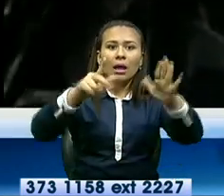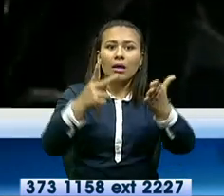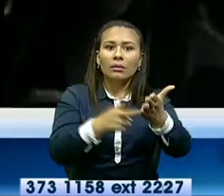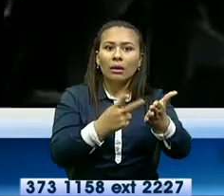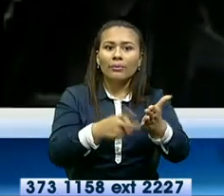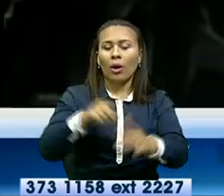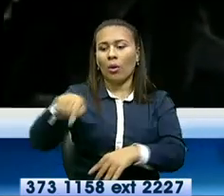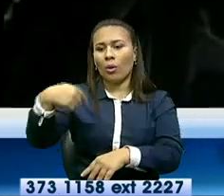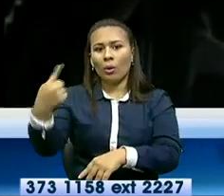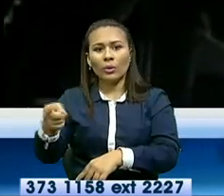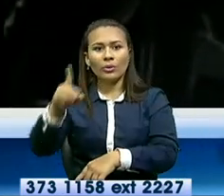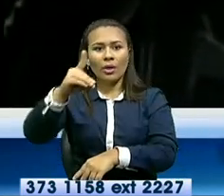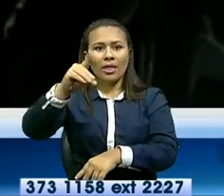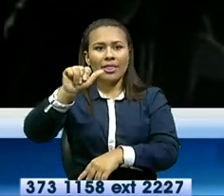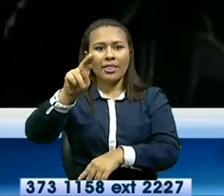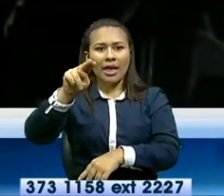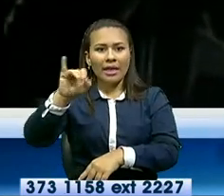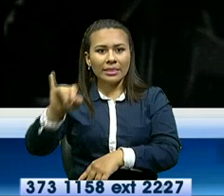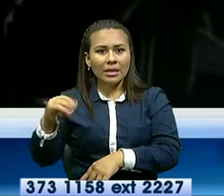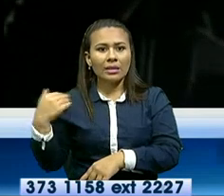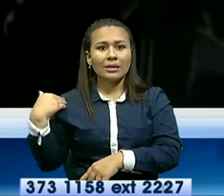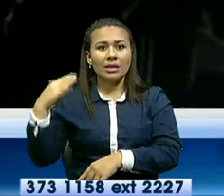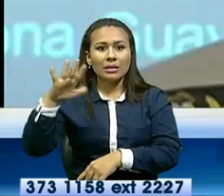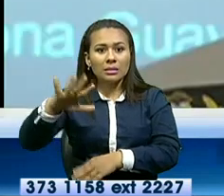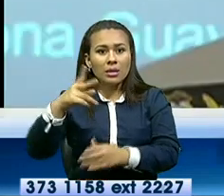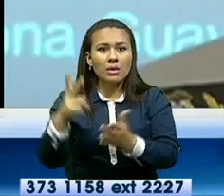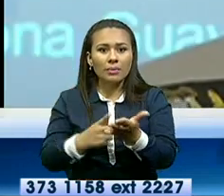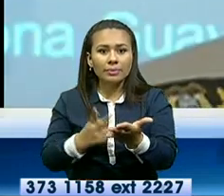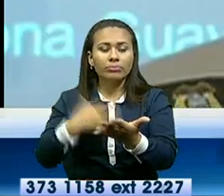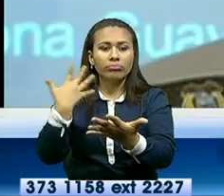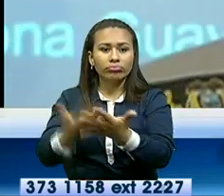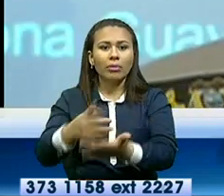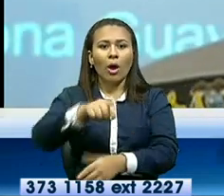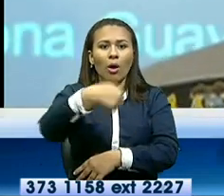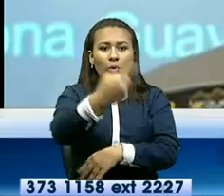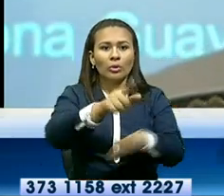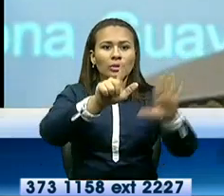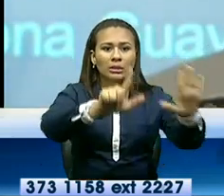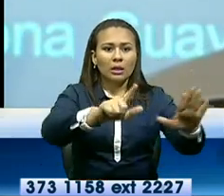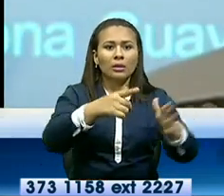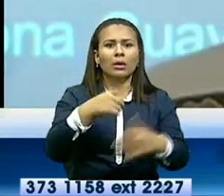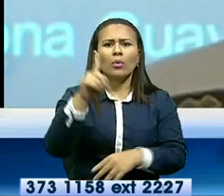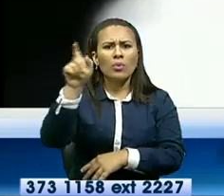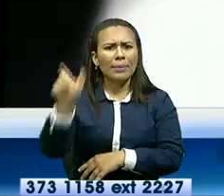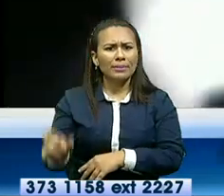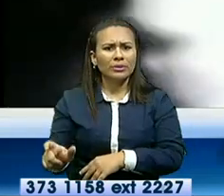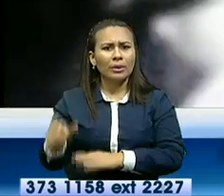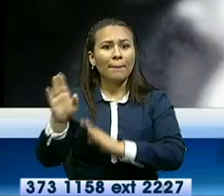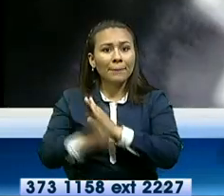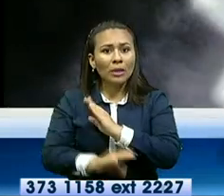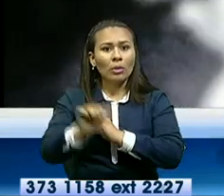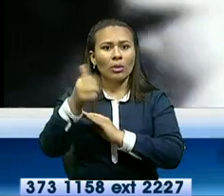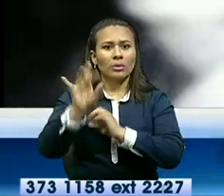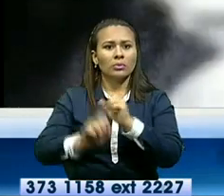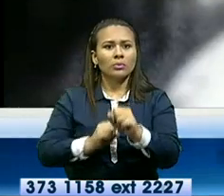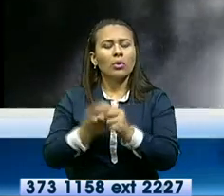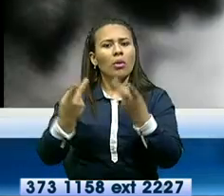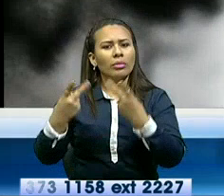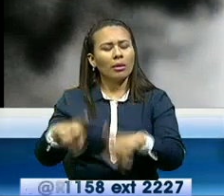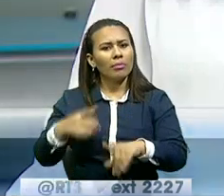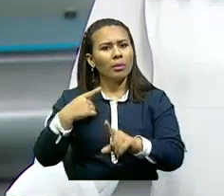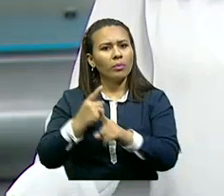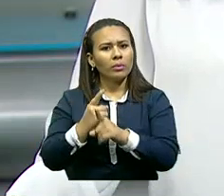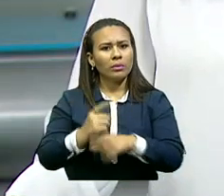registrado 5 detenciones. Fernando A., 7 detenciones y un menor de edad. Informó Julio César